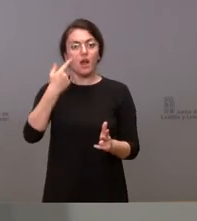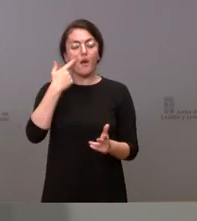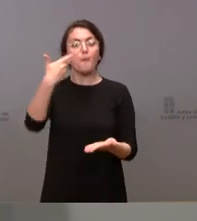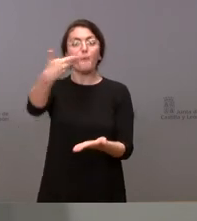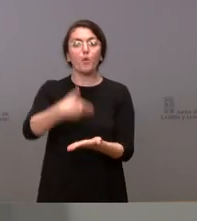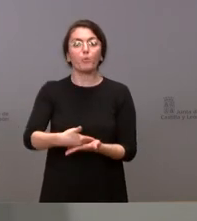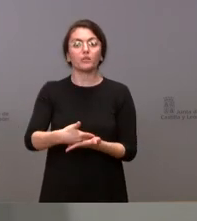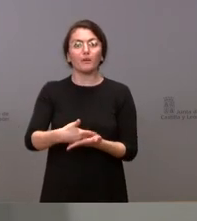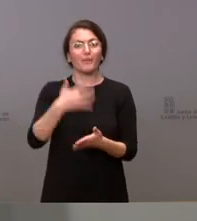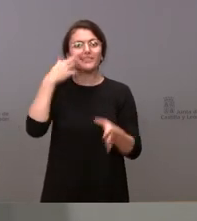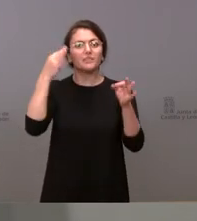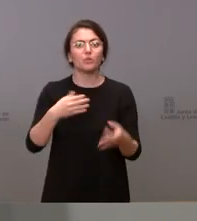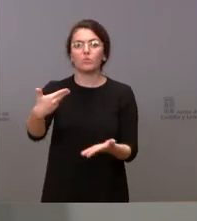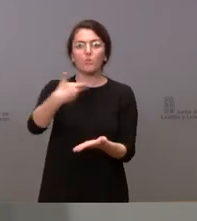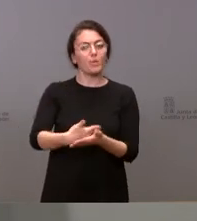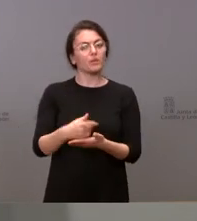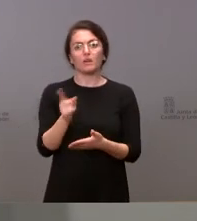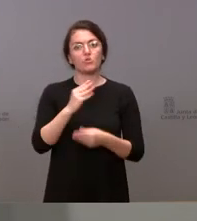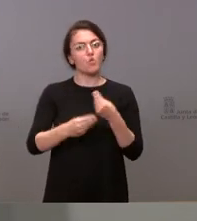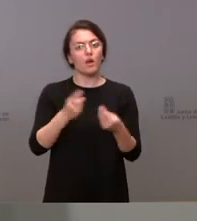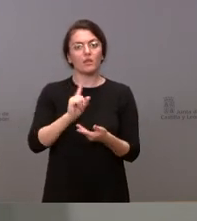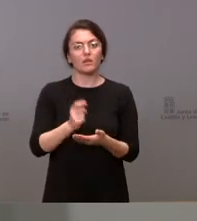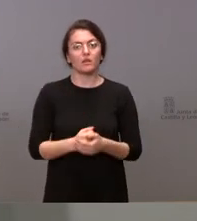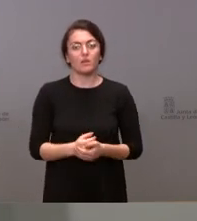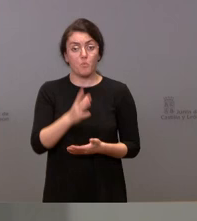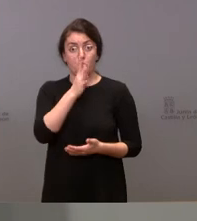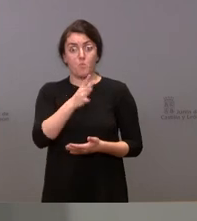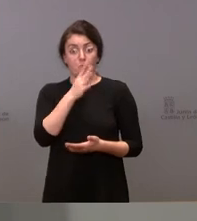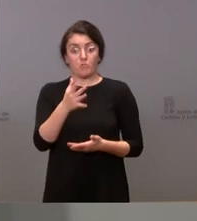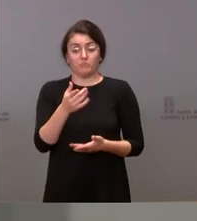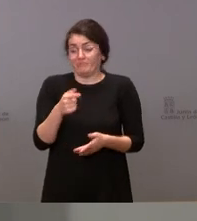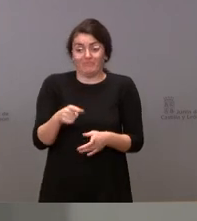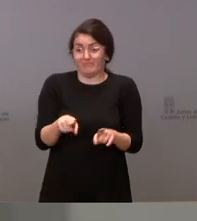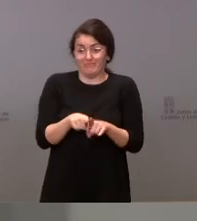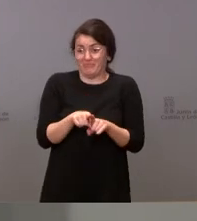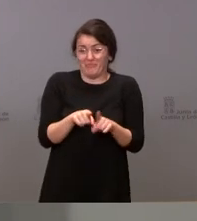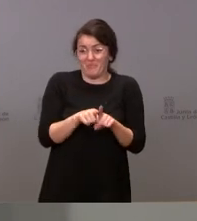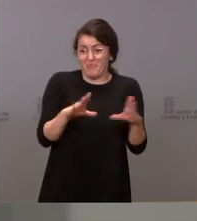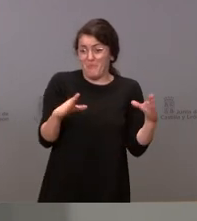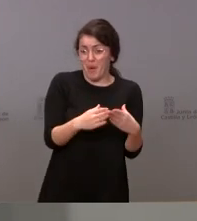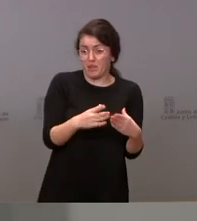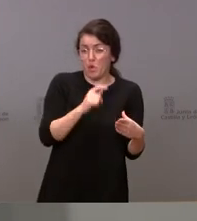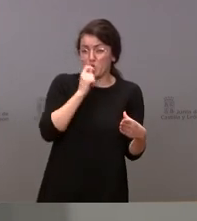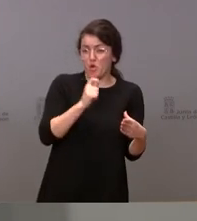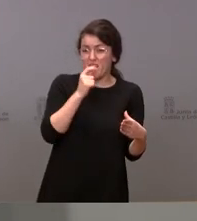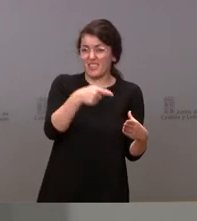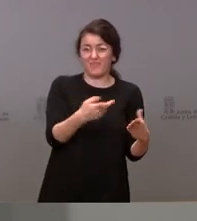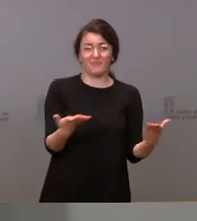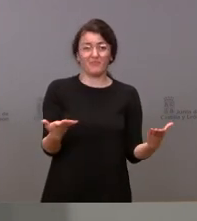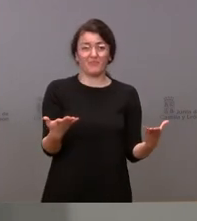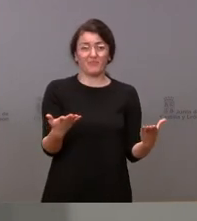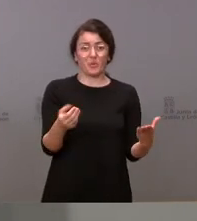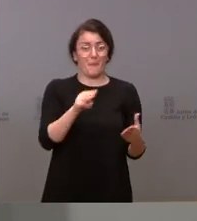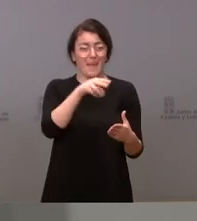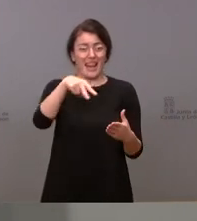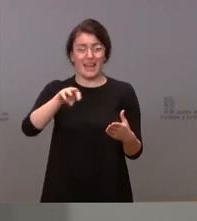Pero seguro que no nos hace una propuesta. Porque estamos en manos de un Partido Socialista que con una PNL de